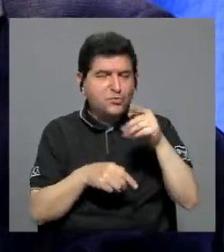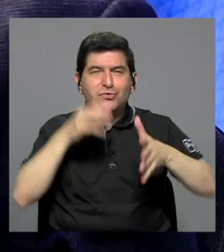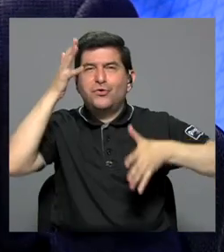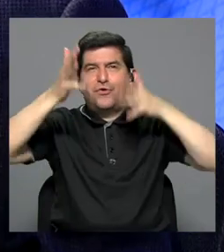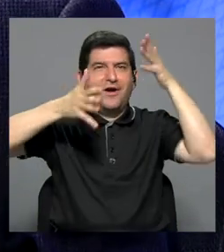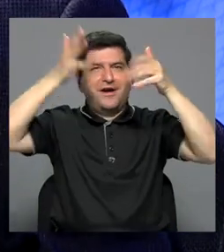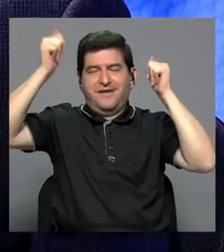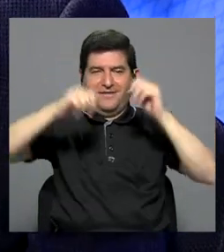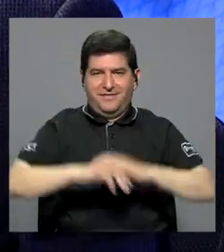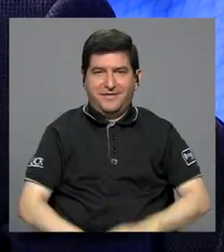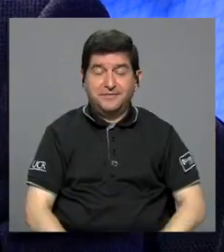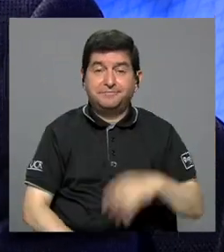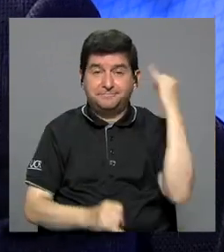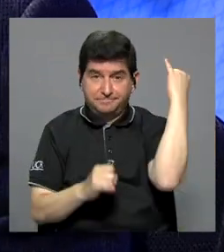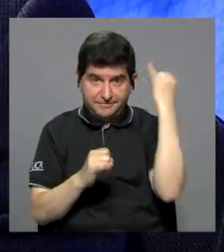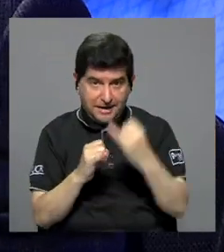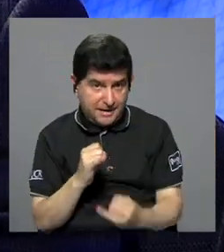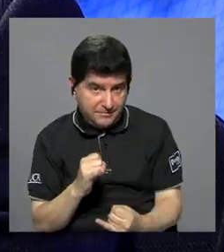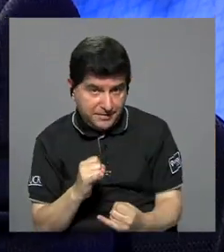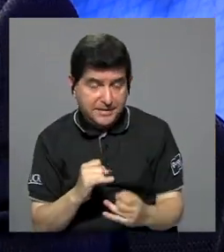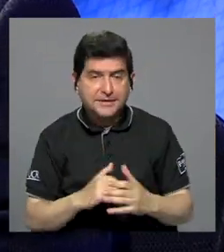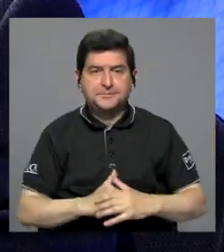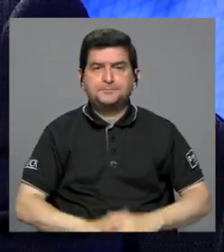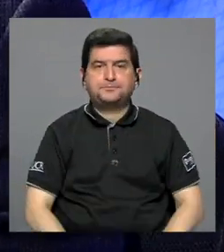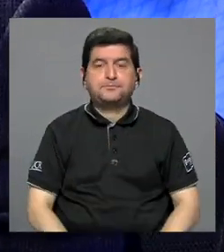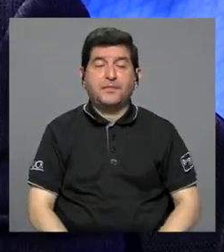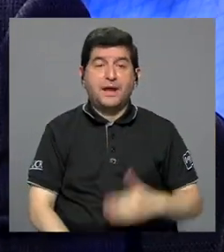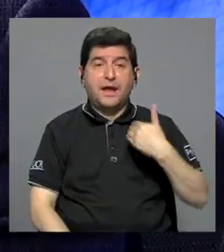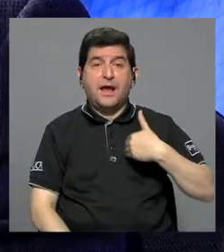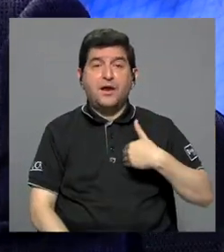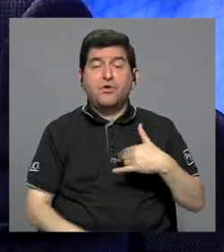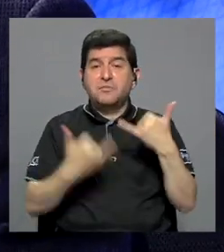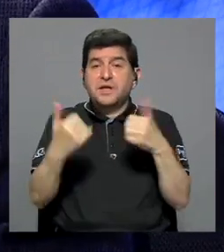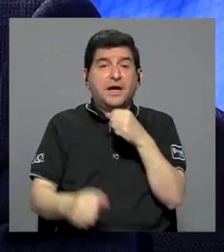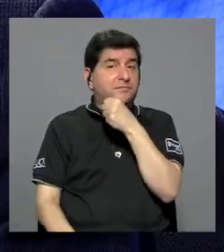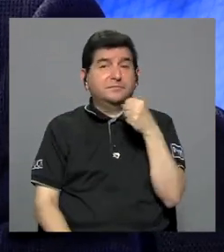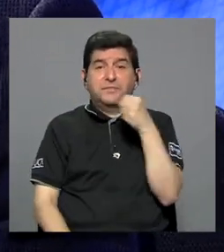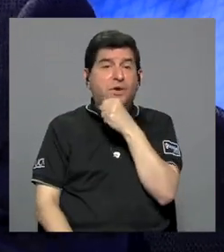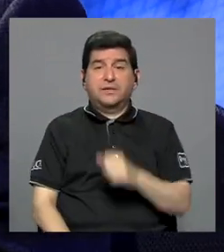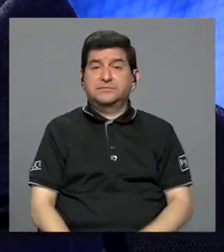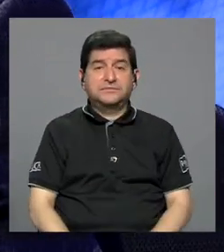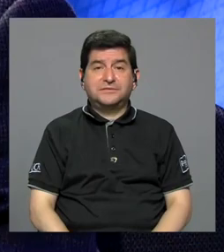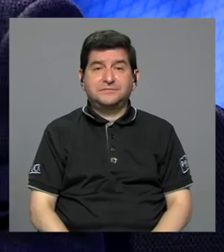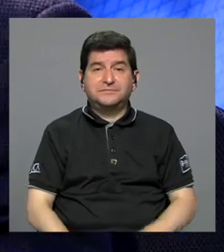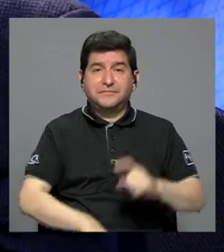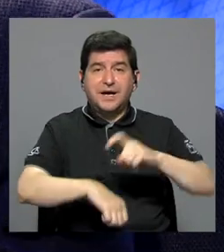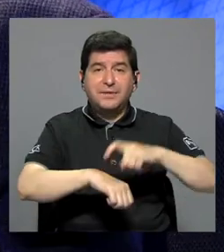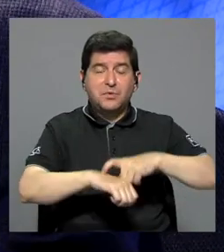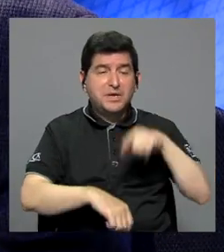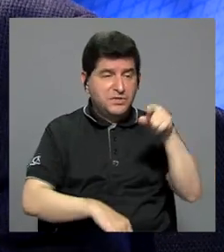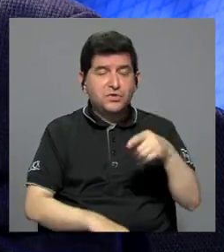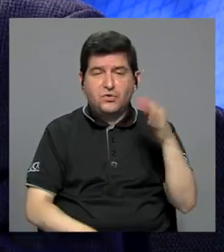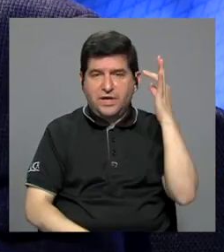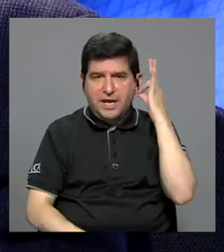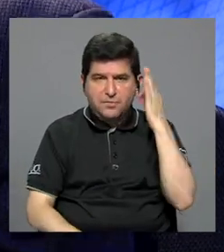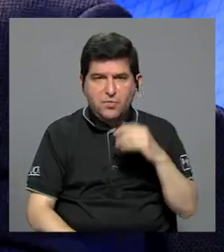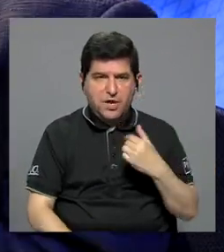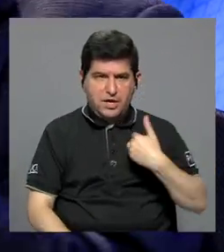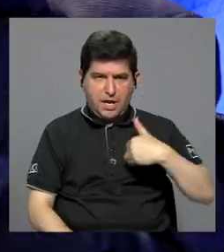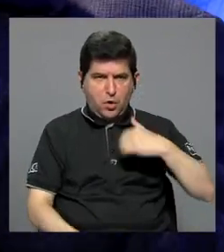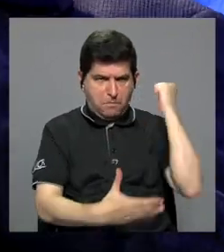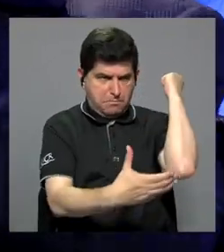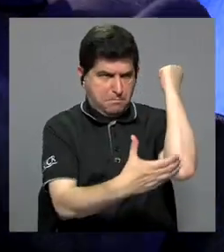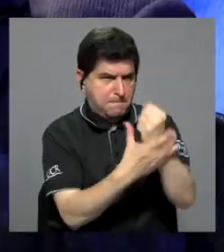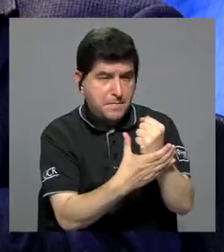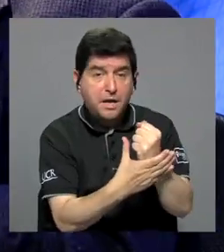Al final, él se queda sin cantar. Porque a la hora de matarla a ella,